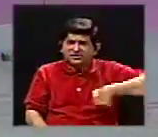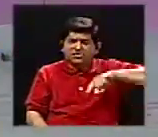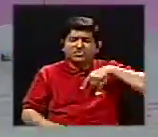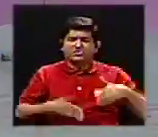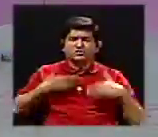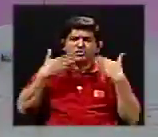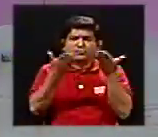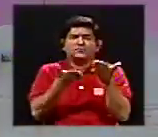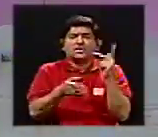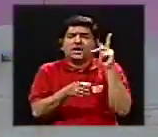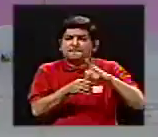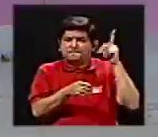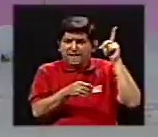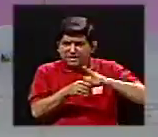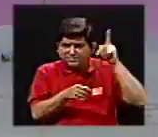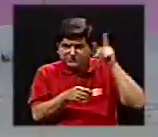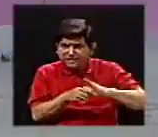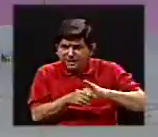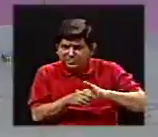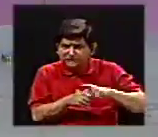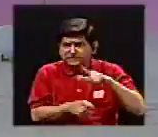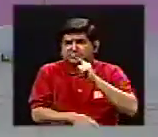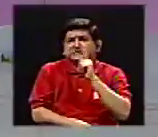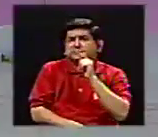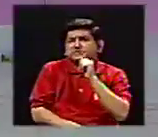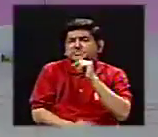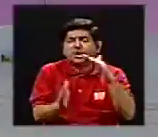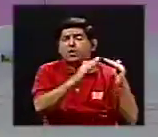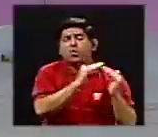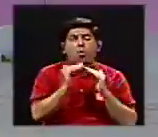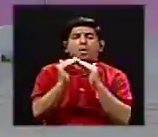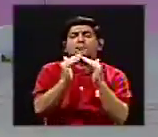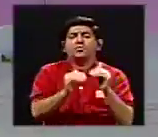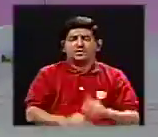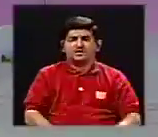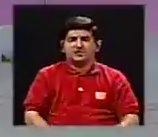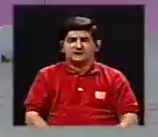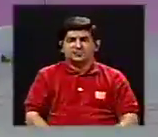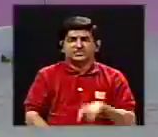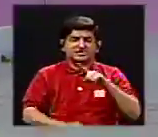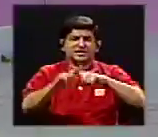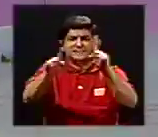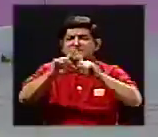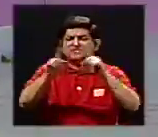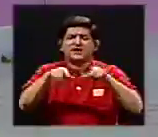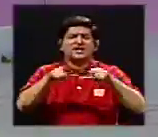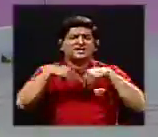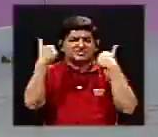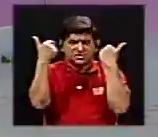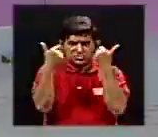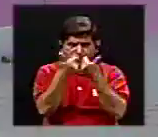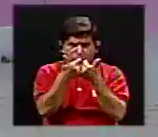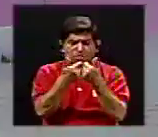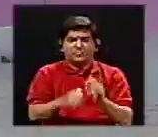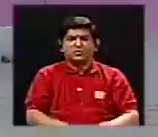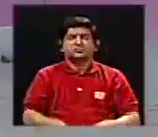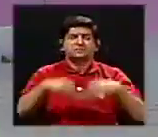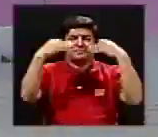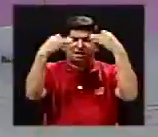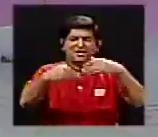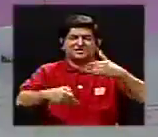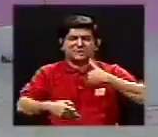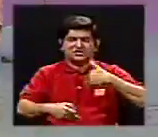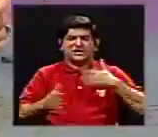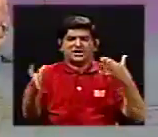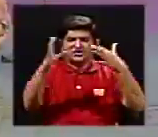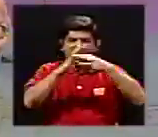dándole participación a las comunidades, a los diferentes sectores, en tomar decisiones